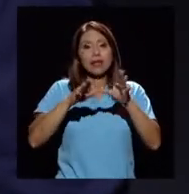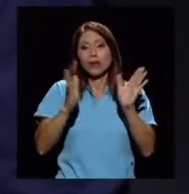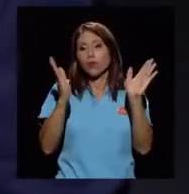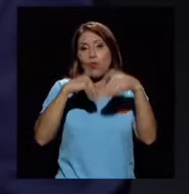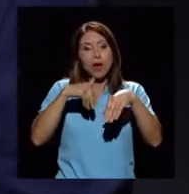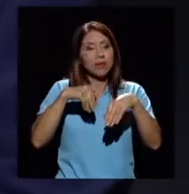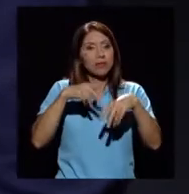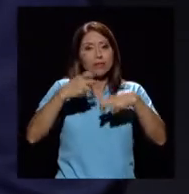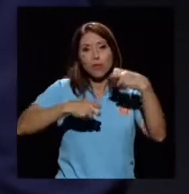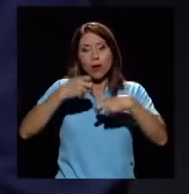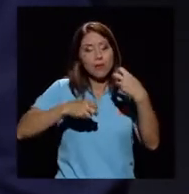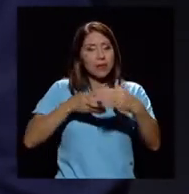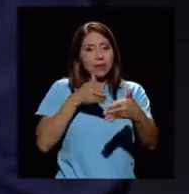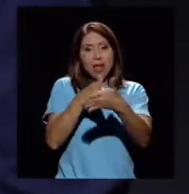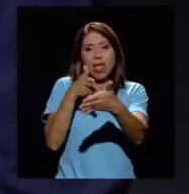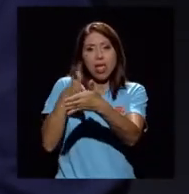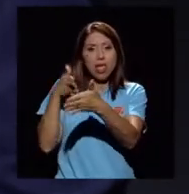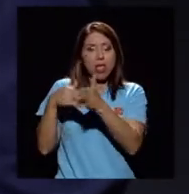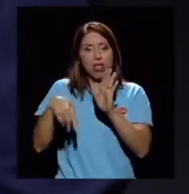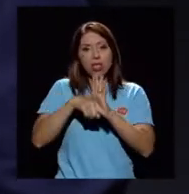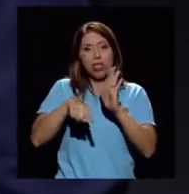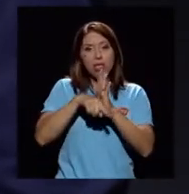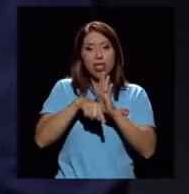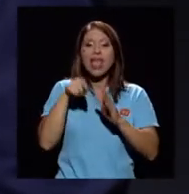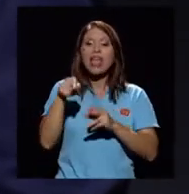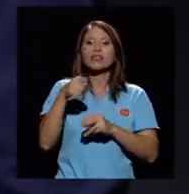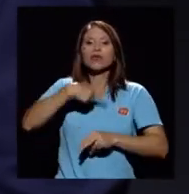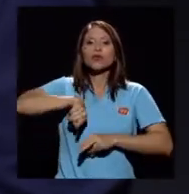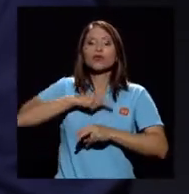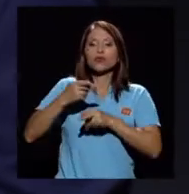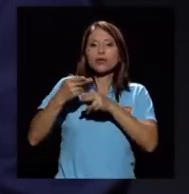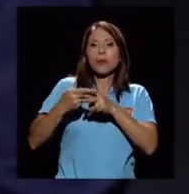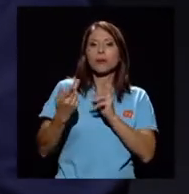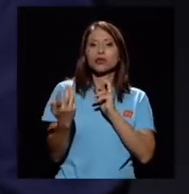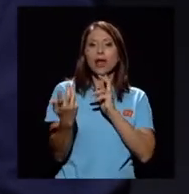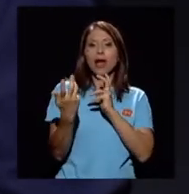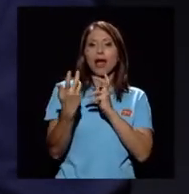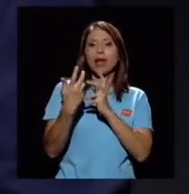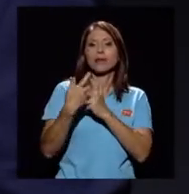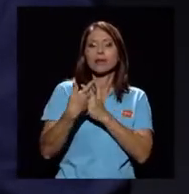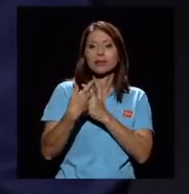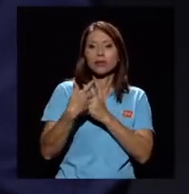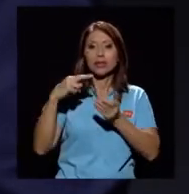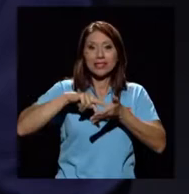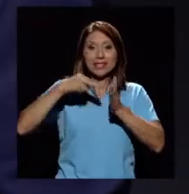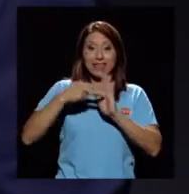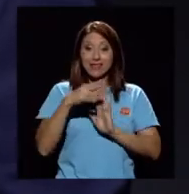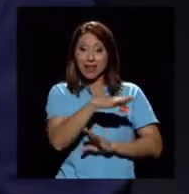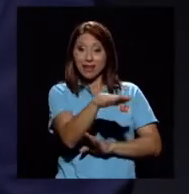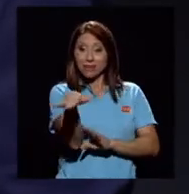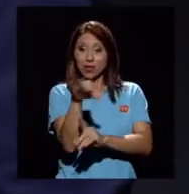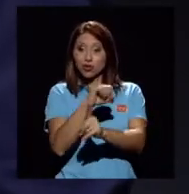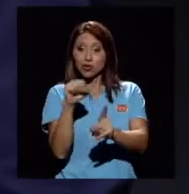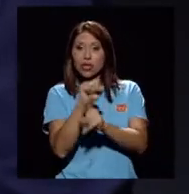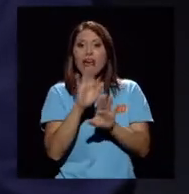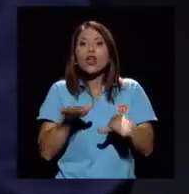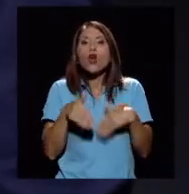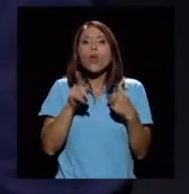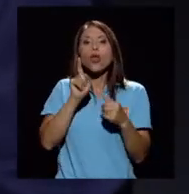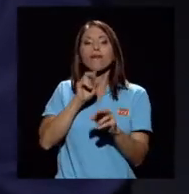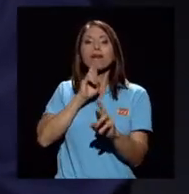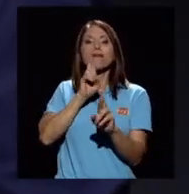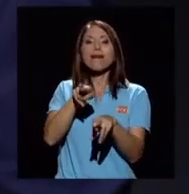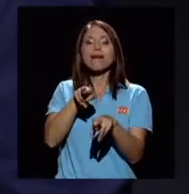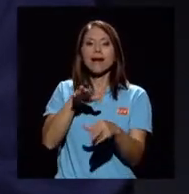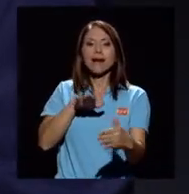la población. Eso nosotros lo llamamos adaptación ya, porque es las reacciones que debe tener la sociedad ante el cambio climático y bueno,